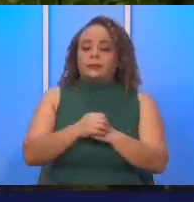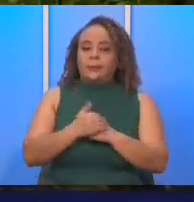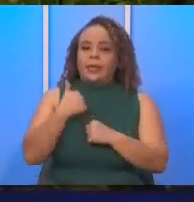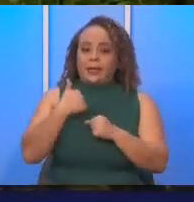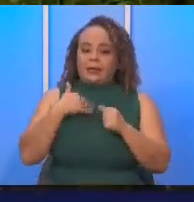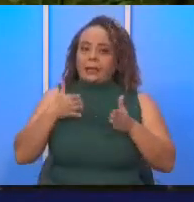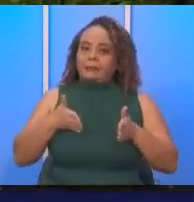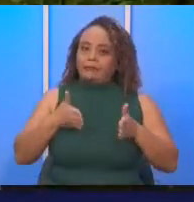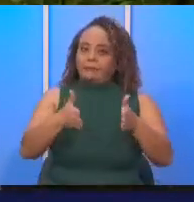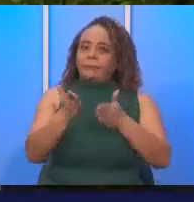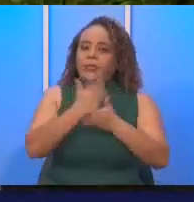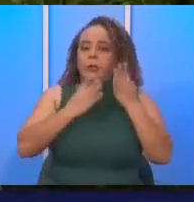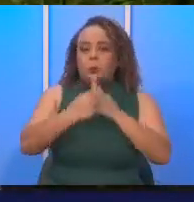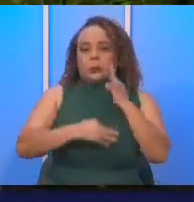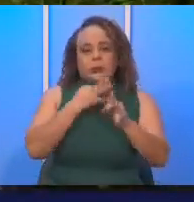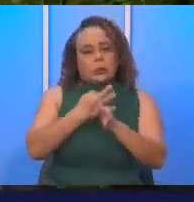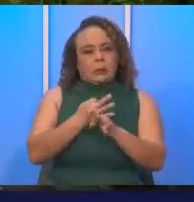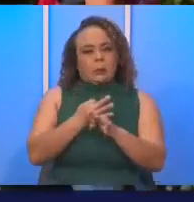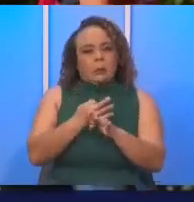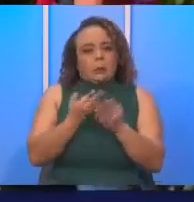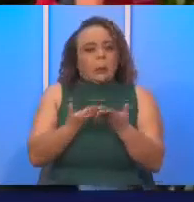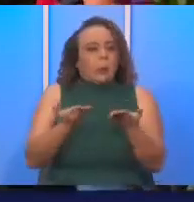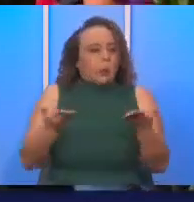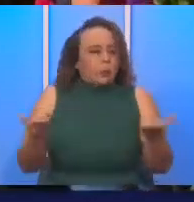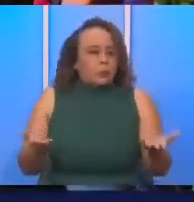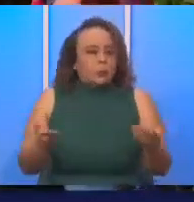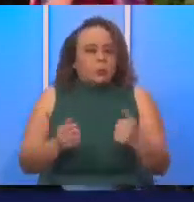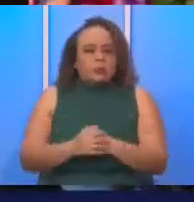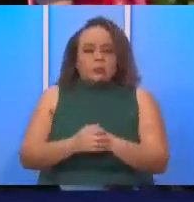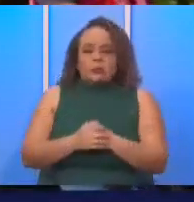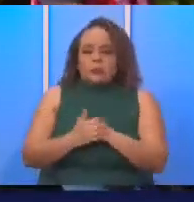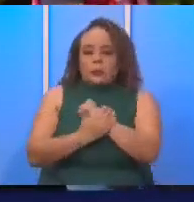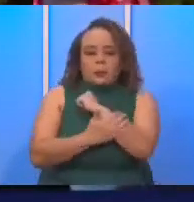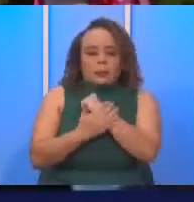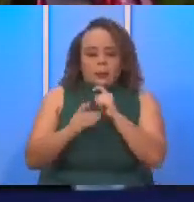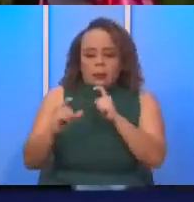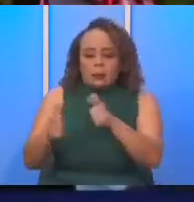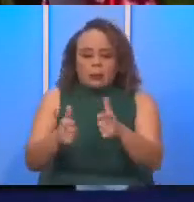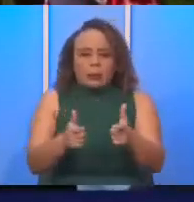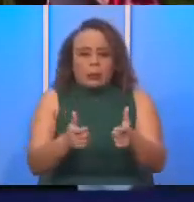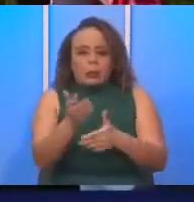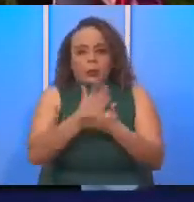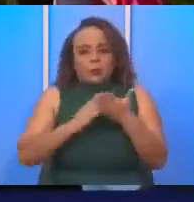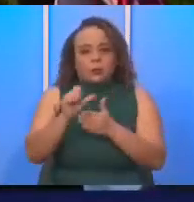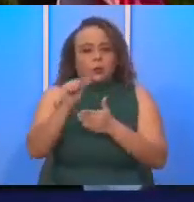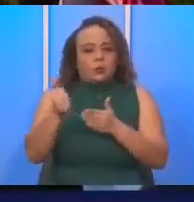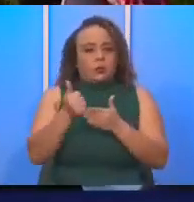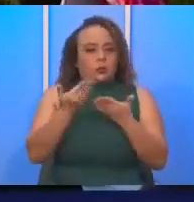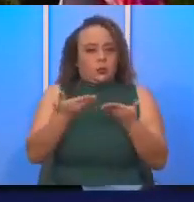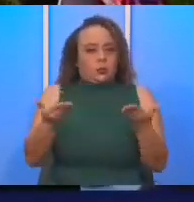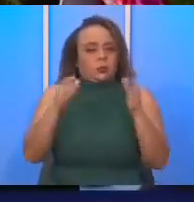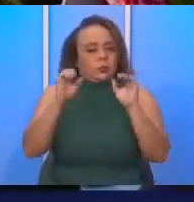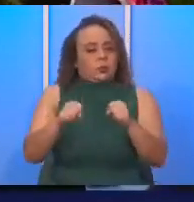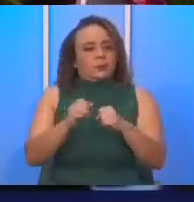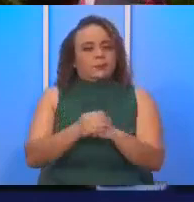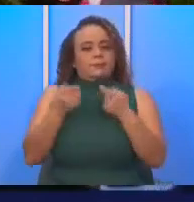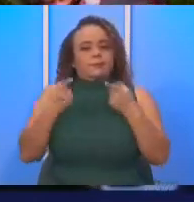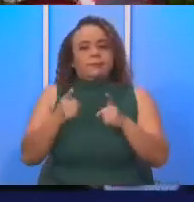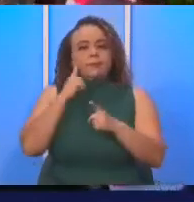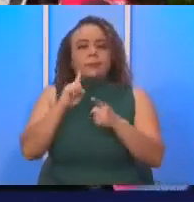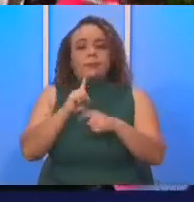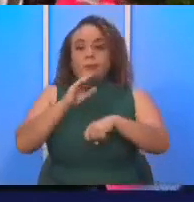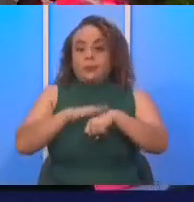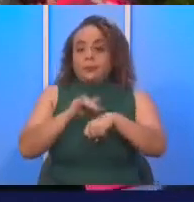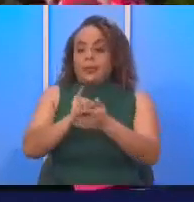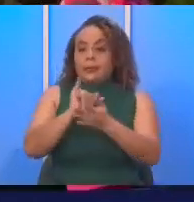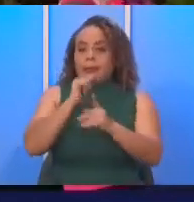vía algún tipo de artefacto, lata o algún otro implemento que haya ocurrido por culpa